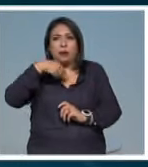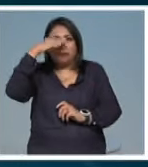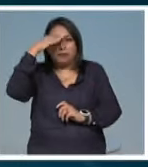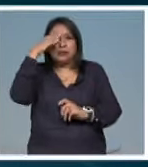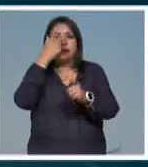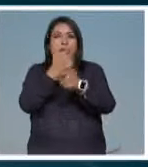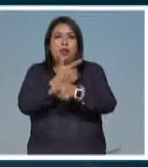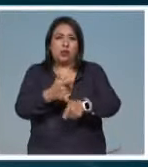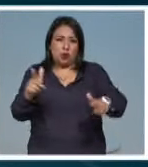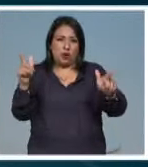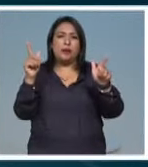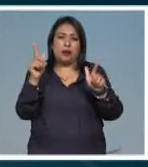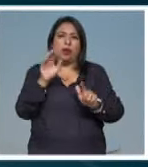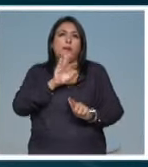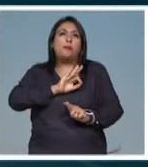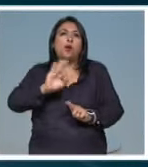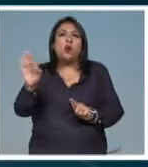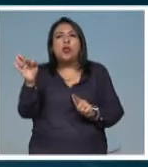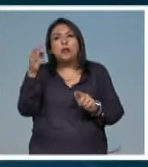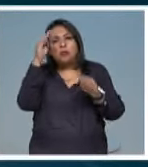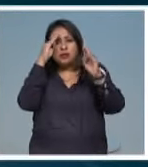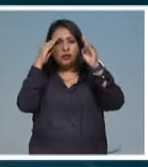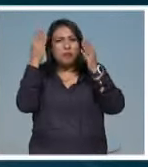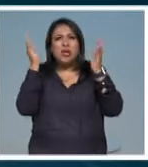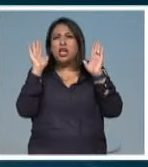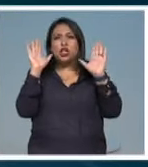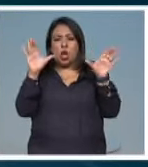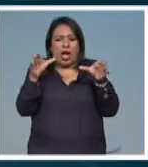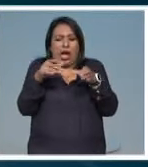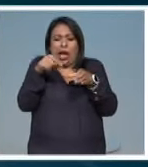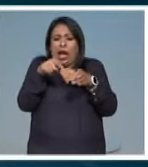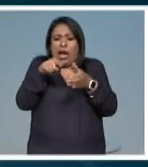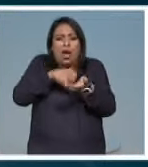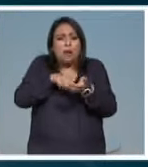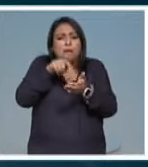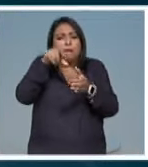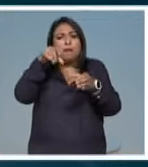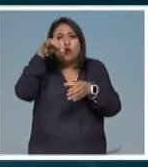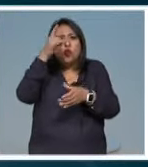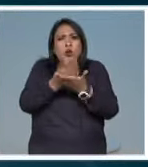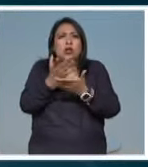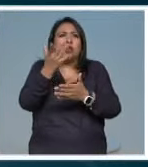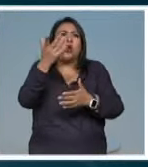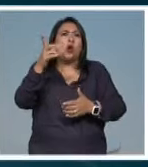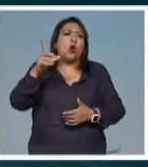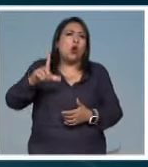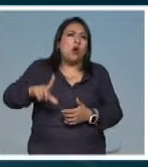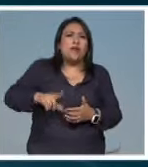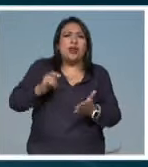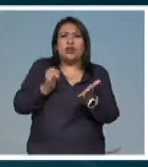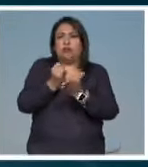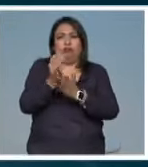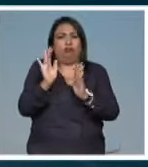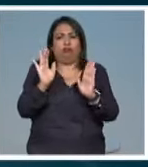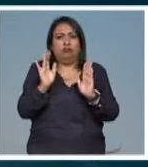en libertad, para poder desarrollar un pensamiento que no esté acotado por lo que el propio Estado determina o